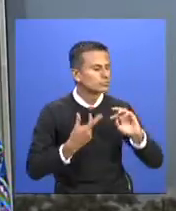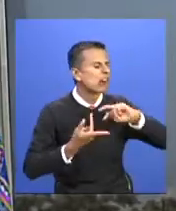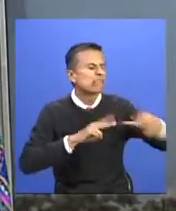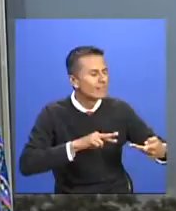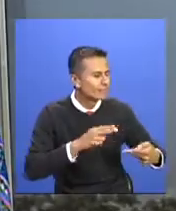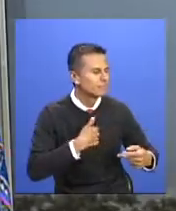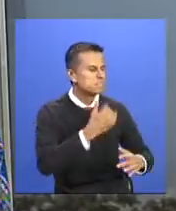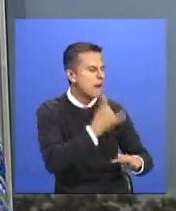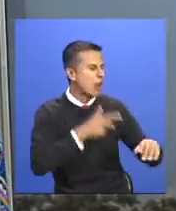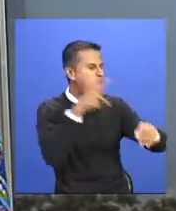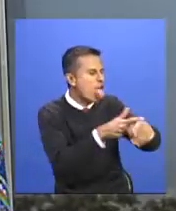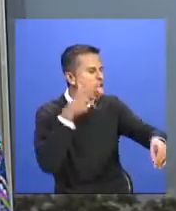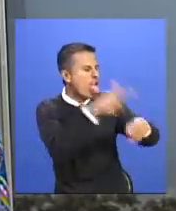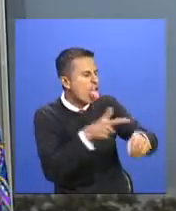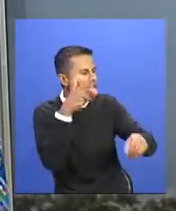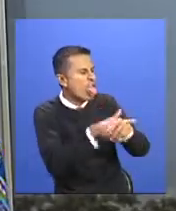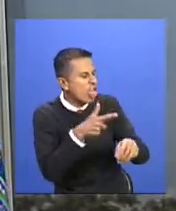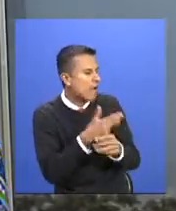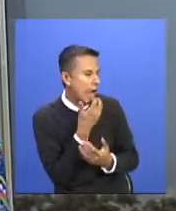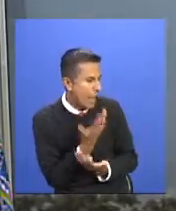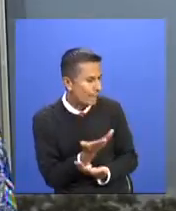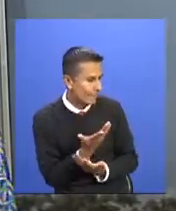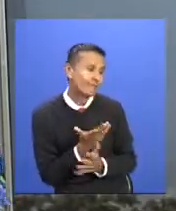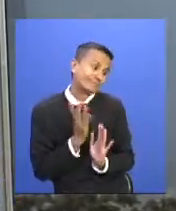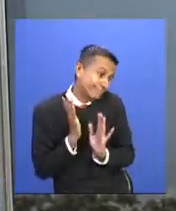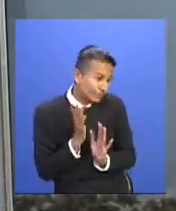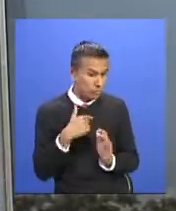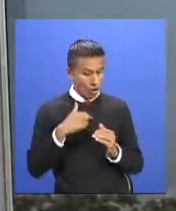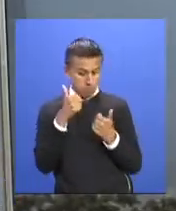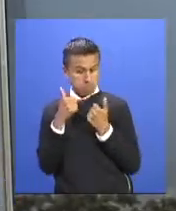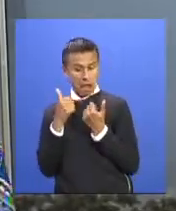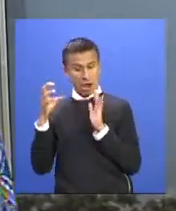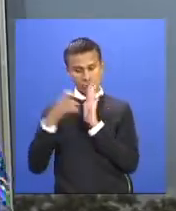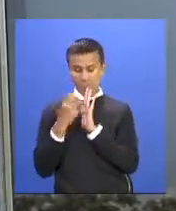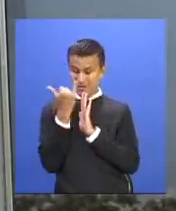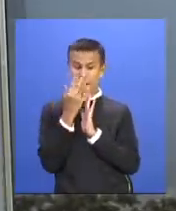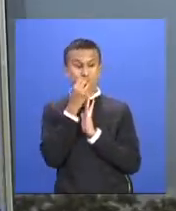mal con mi empleado, muy seguramente, aunque tenga una